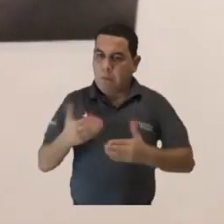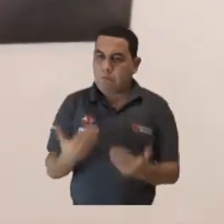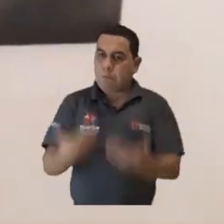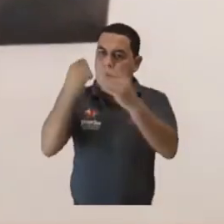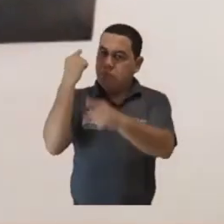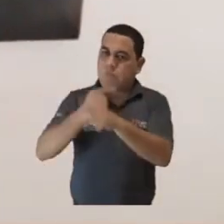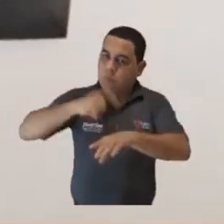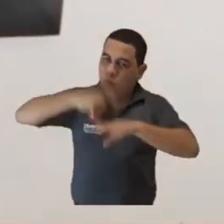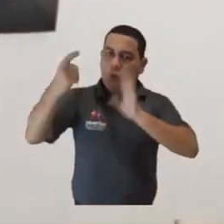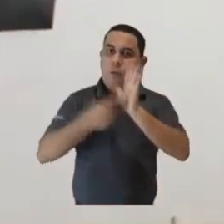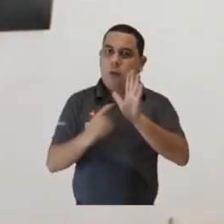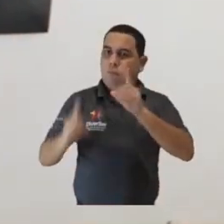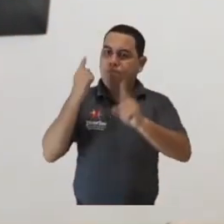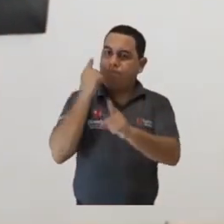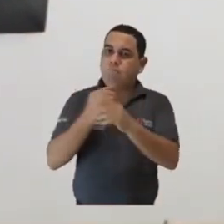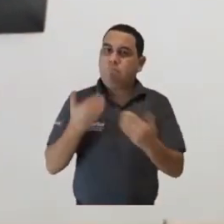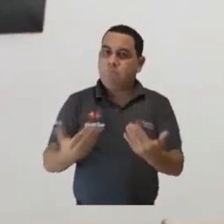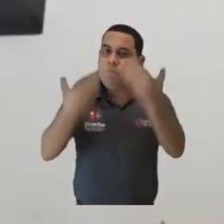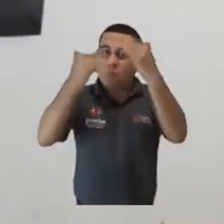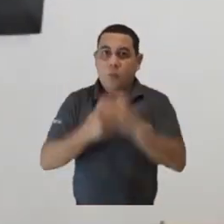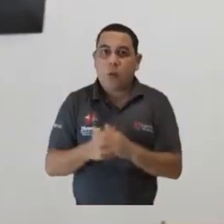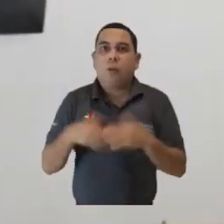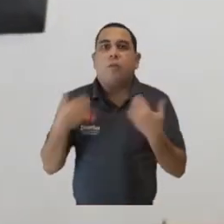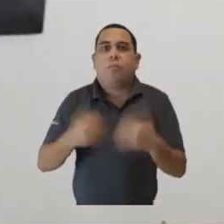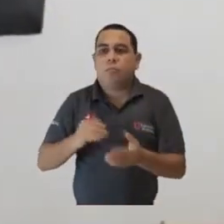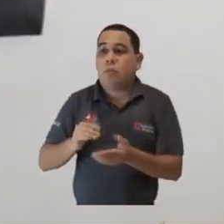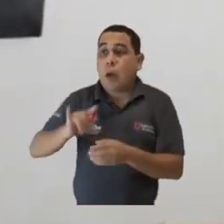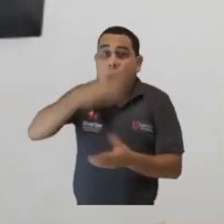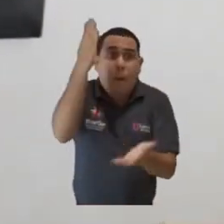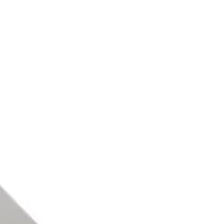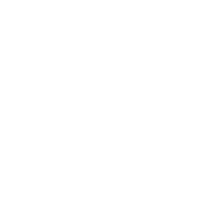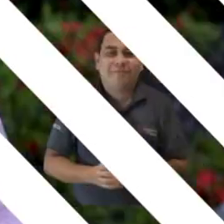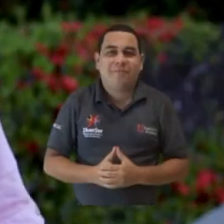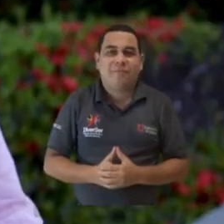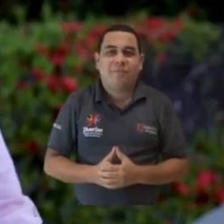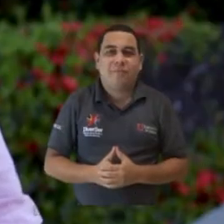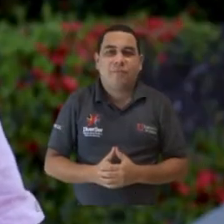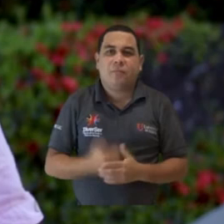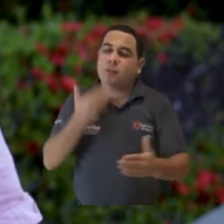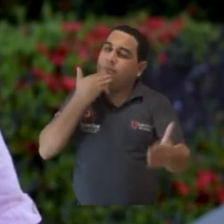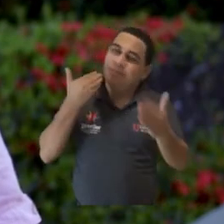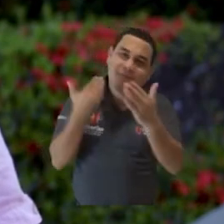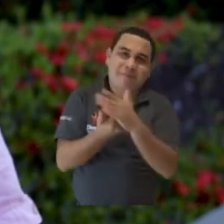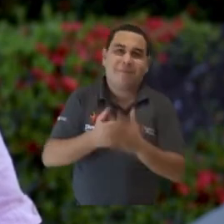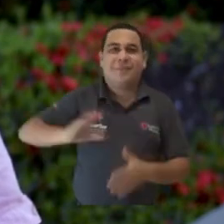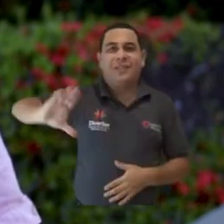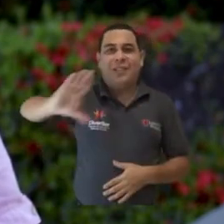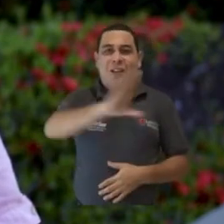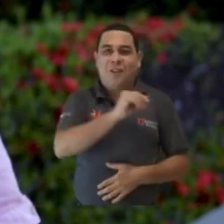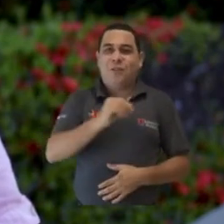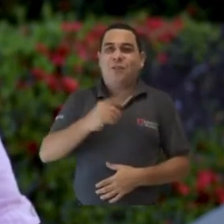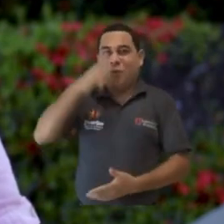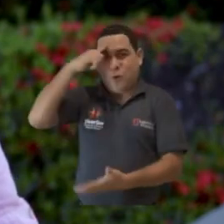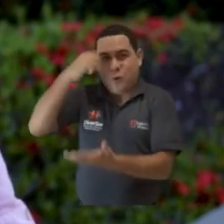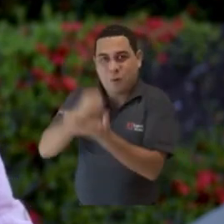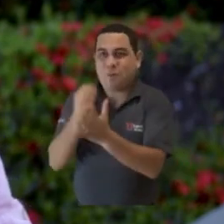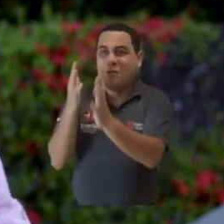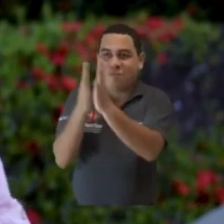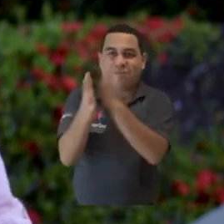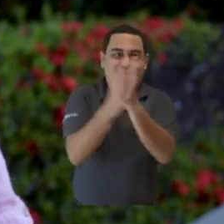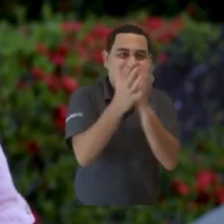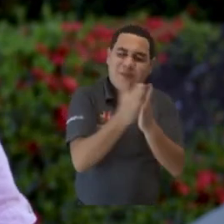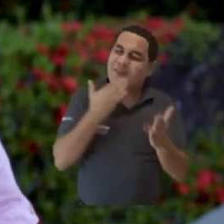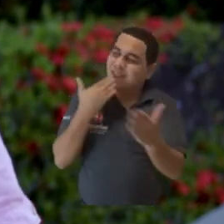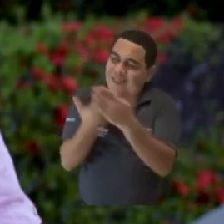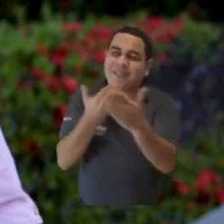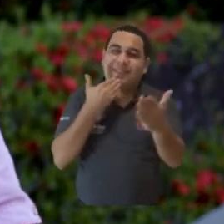eficaz y de una forma efectiva, encontrándole una solución a la crisis. Agradecemos a todas las personas por su valioso